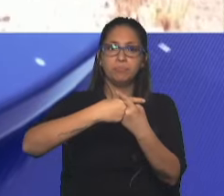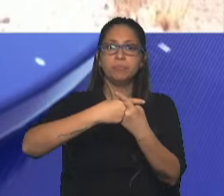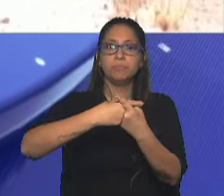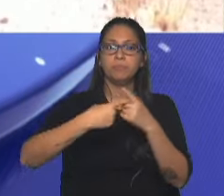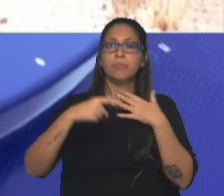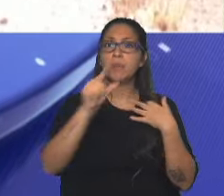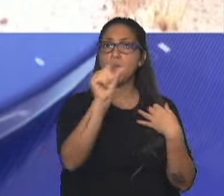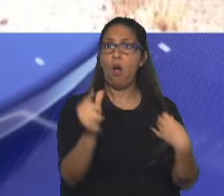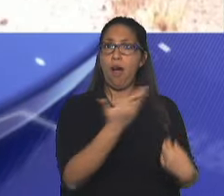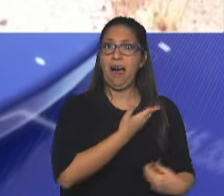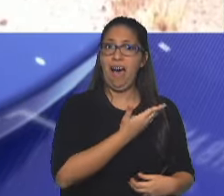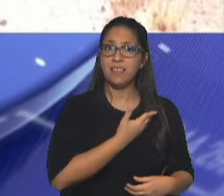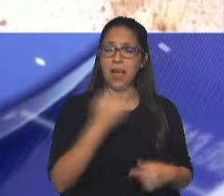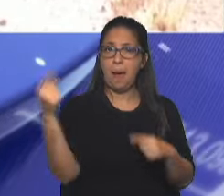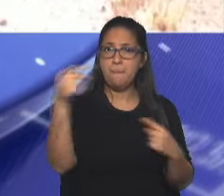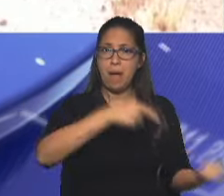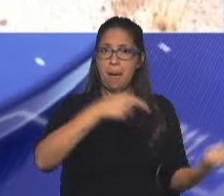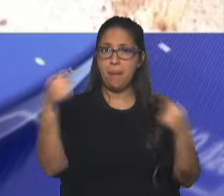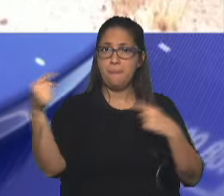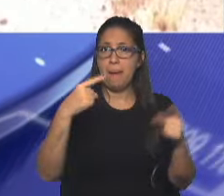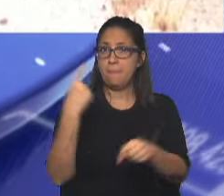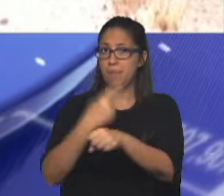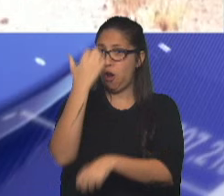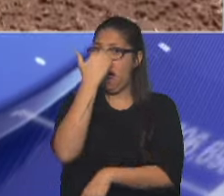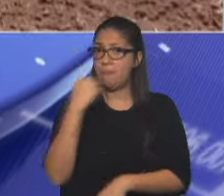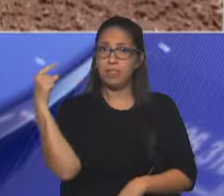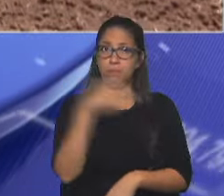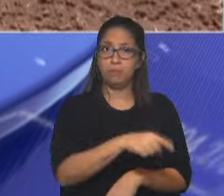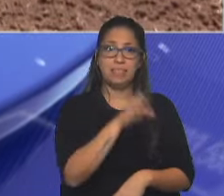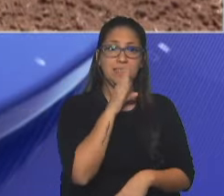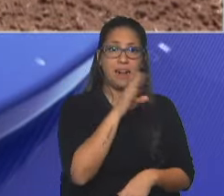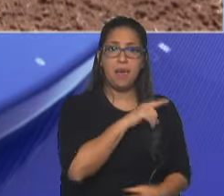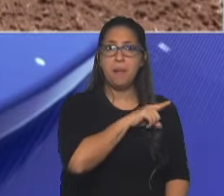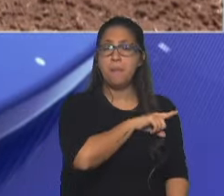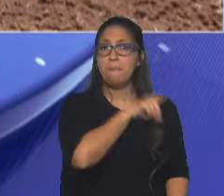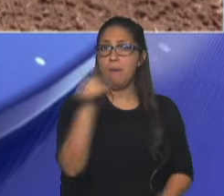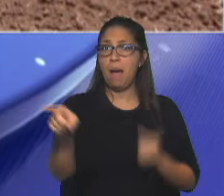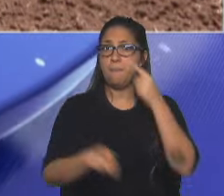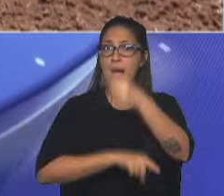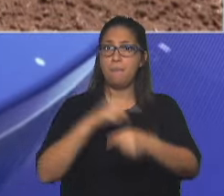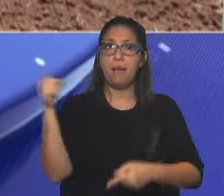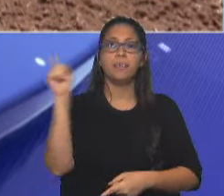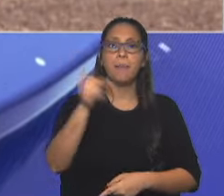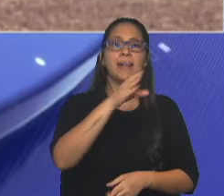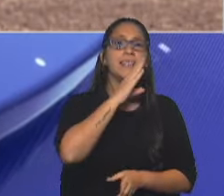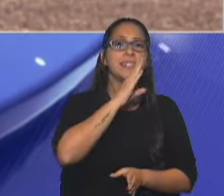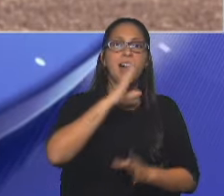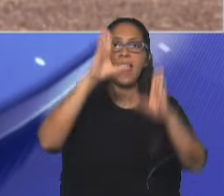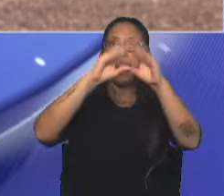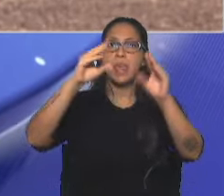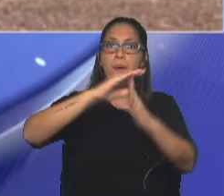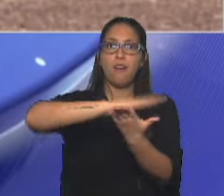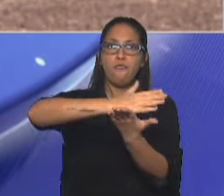Franja de Gaza, después del ataque del Hamas a Israel, a la par lo que se dio en la frontera entre Israel y el